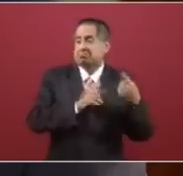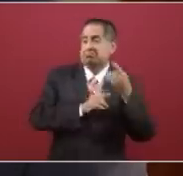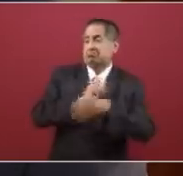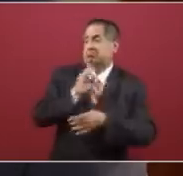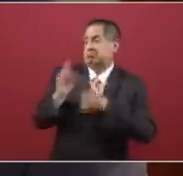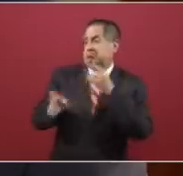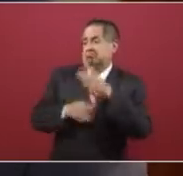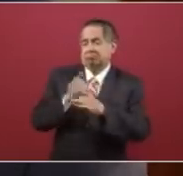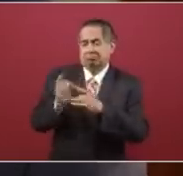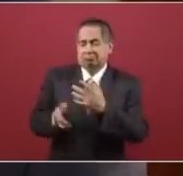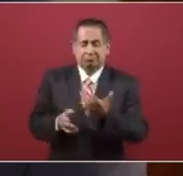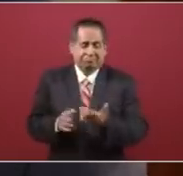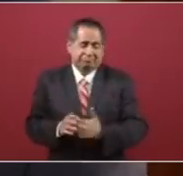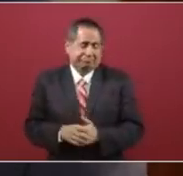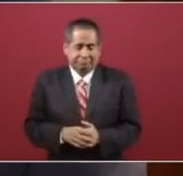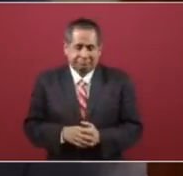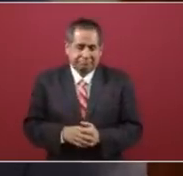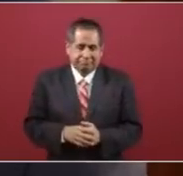este